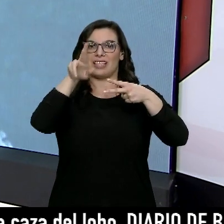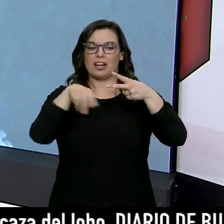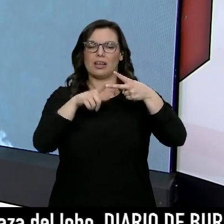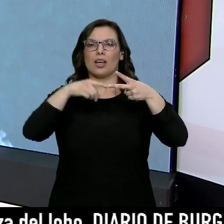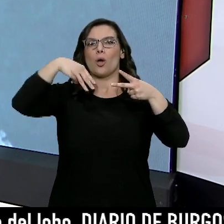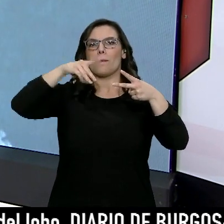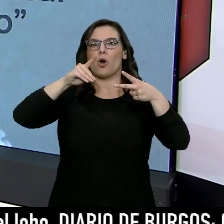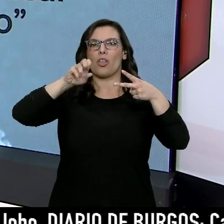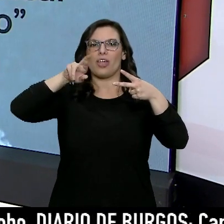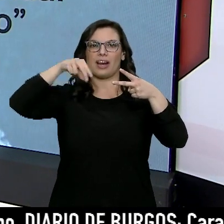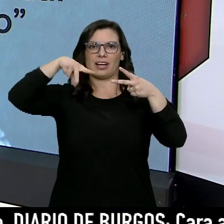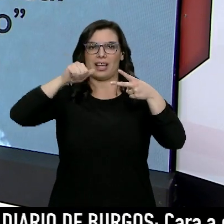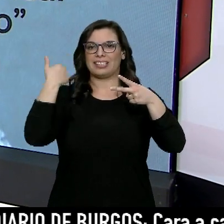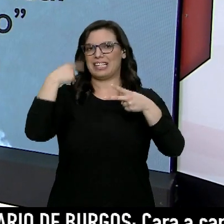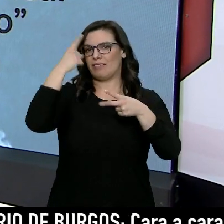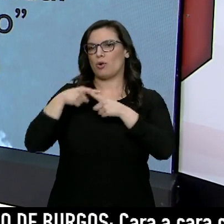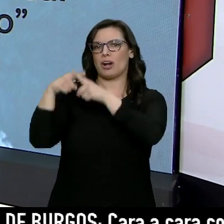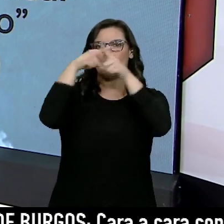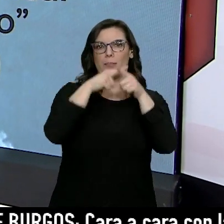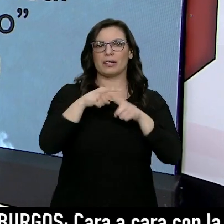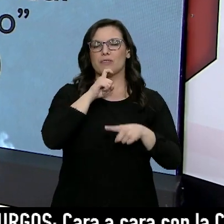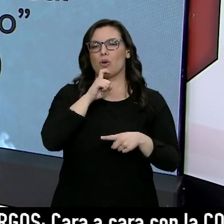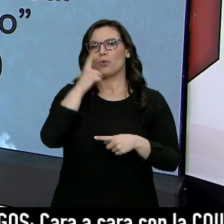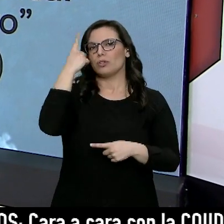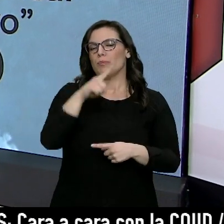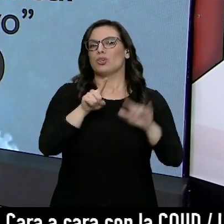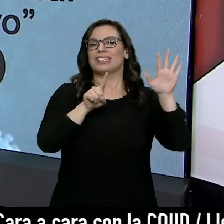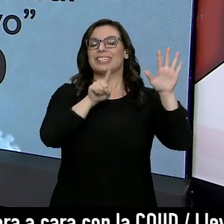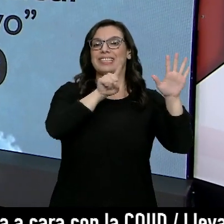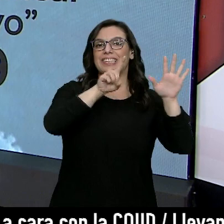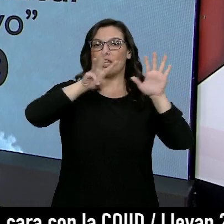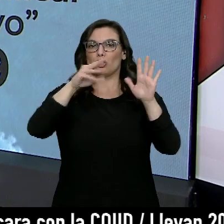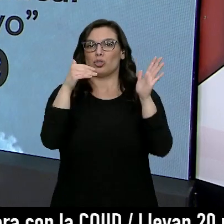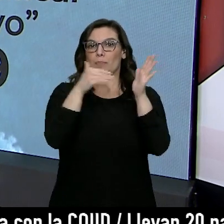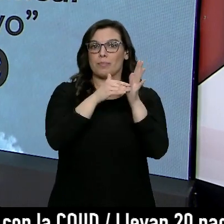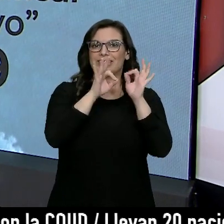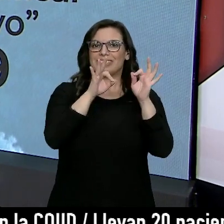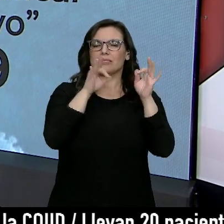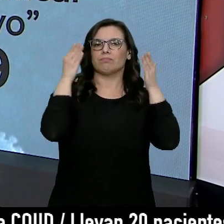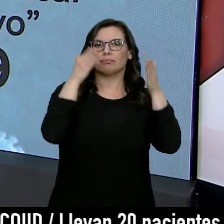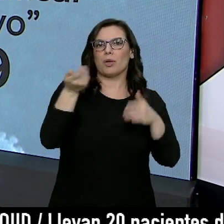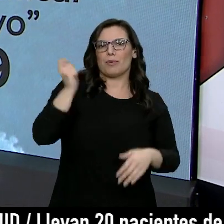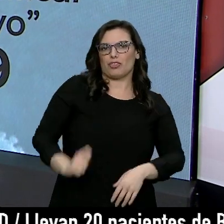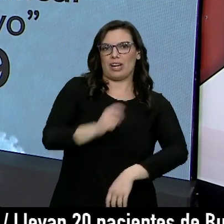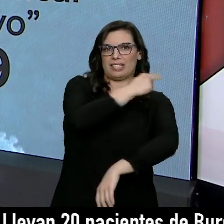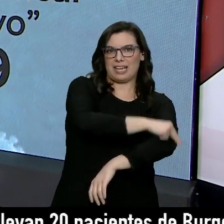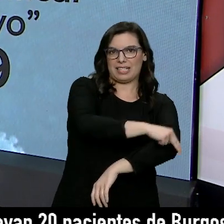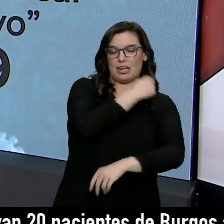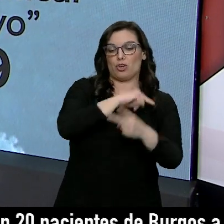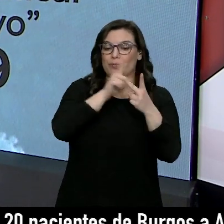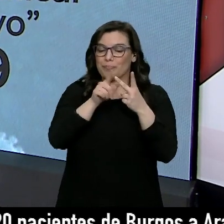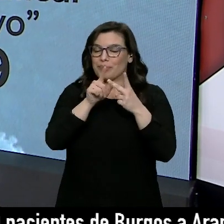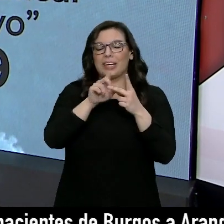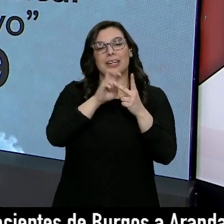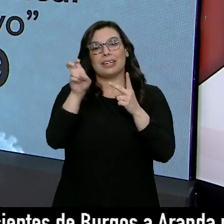se distribuyen y podemos comprobar que alrededor de 68.000 han ido hacia sanitarios y un poco menos,